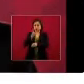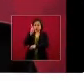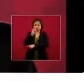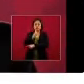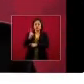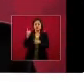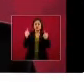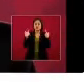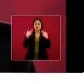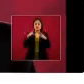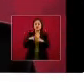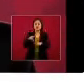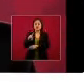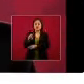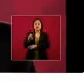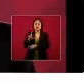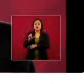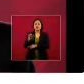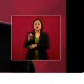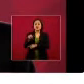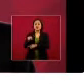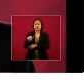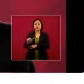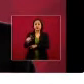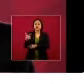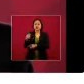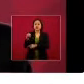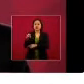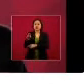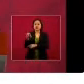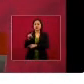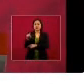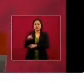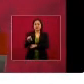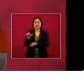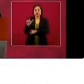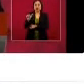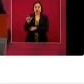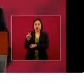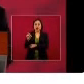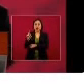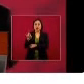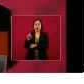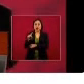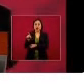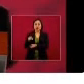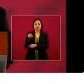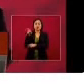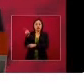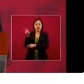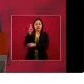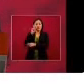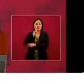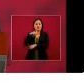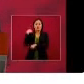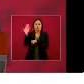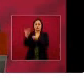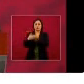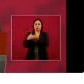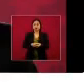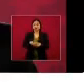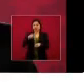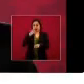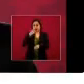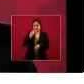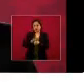hay que saber quién es no importa el género compras hay que saber quién es si hay que